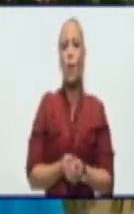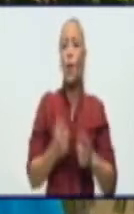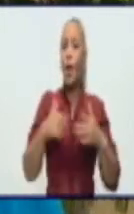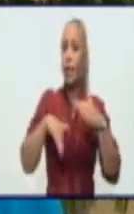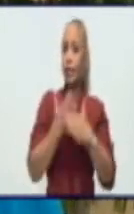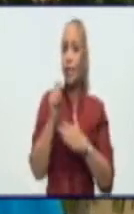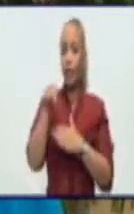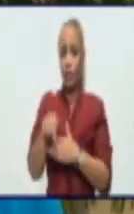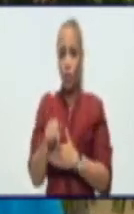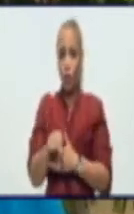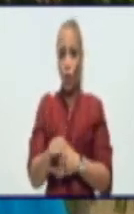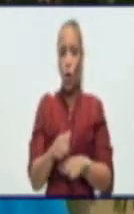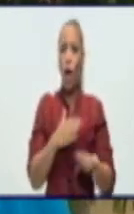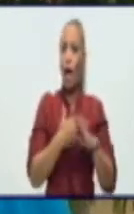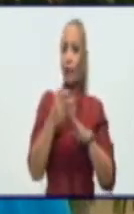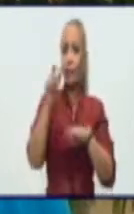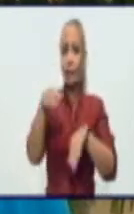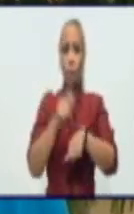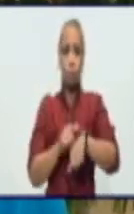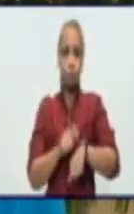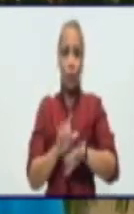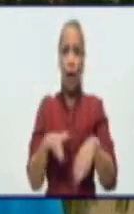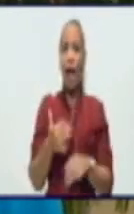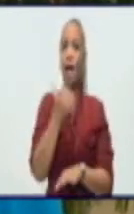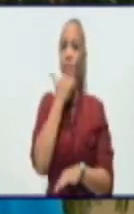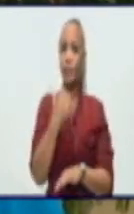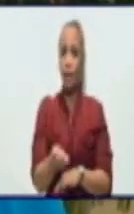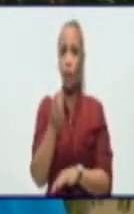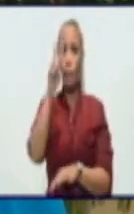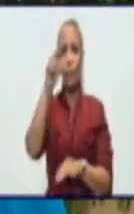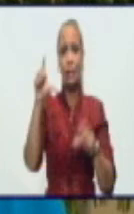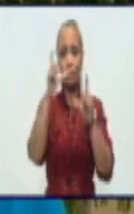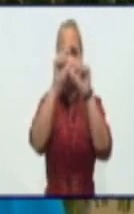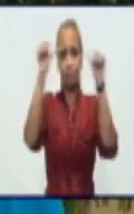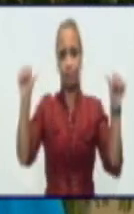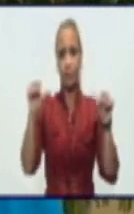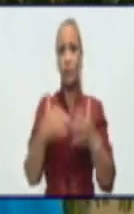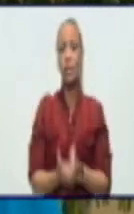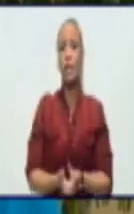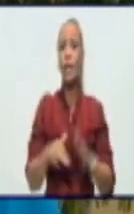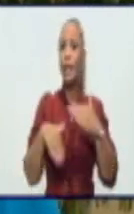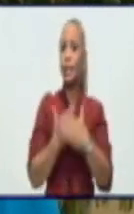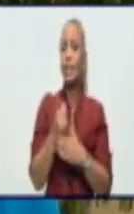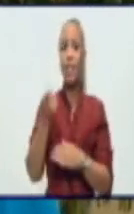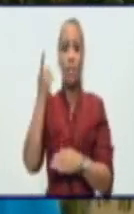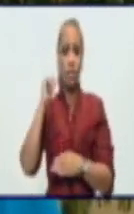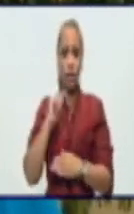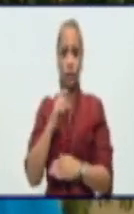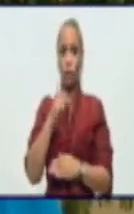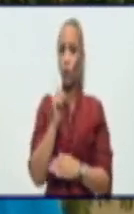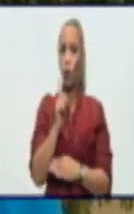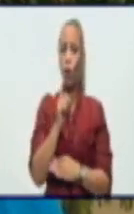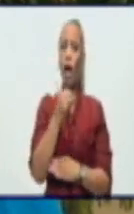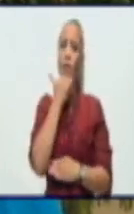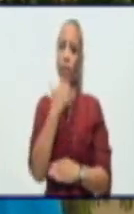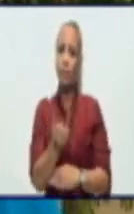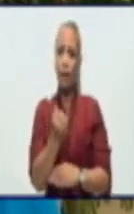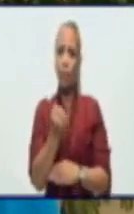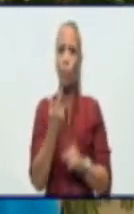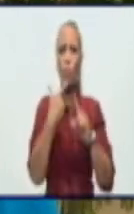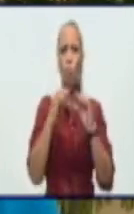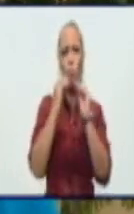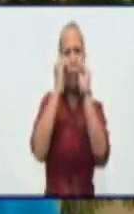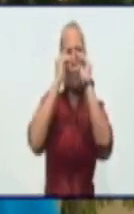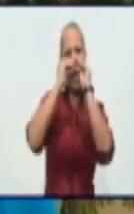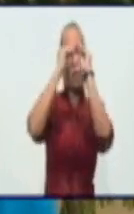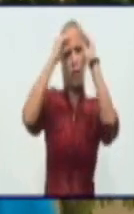hoy, este momento, he afectado 20 megawatts. Lo que en el día de ayer no tuvimos que afectar en horario a la madrugada, o sea, a